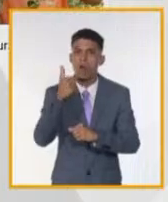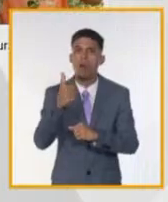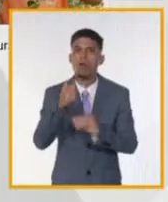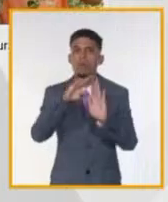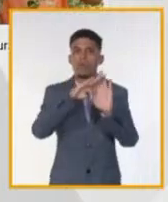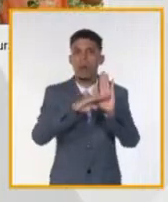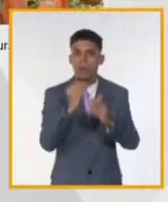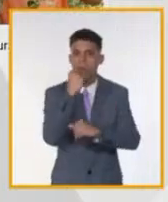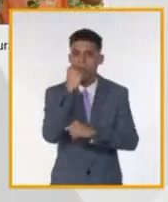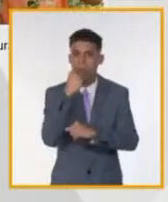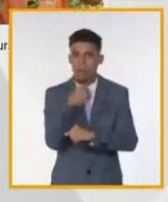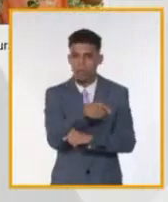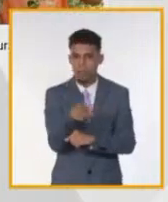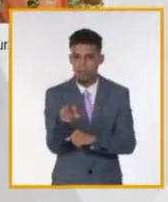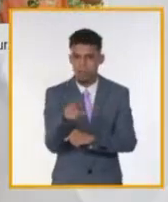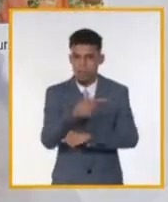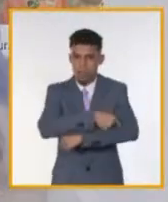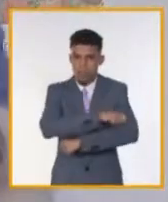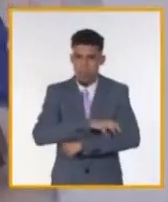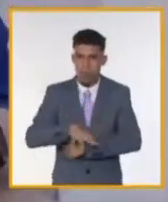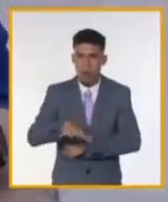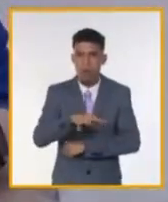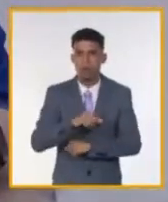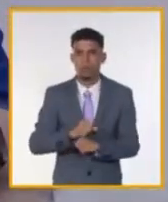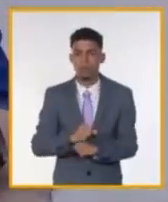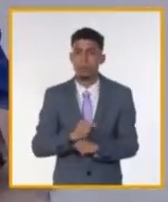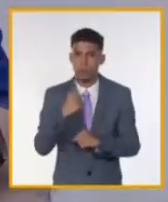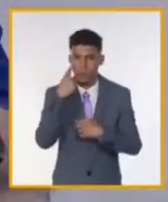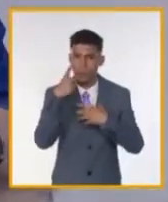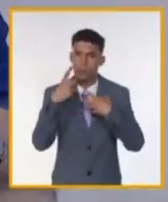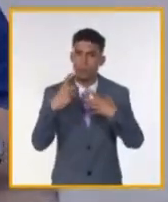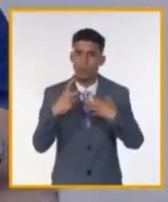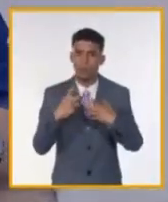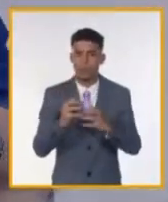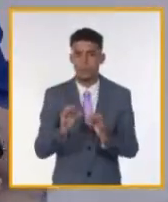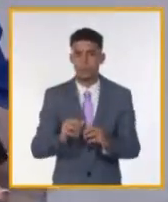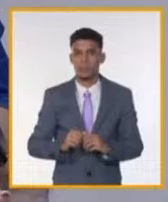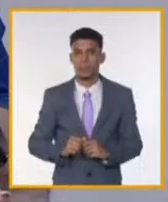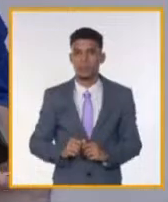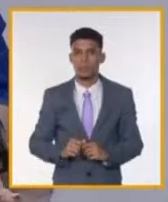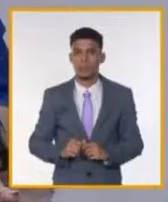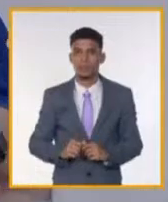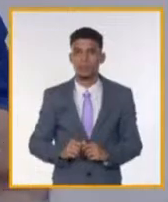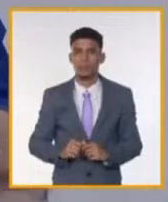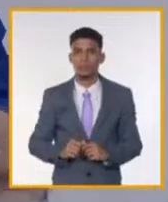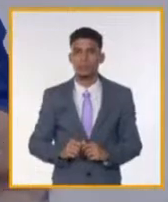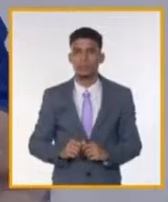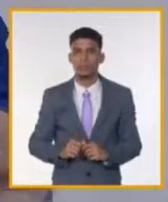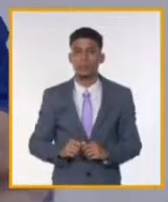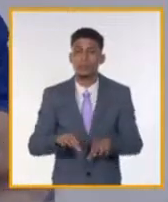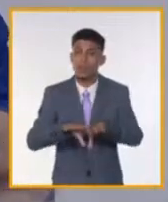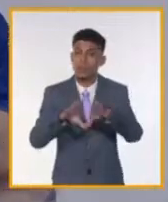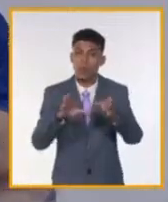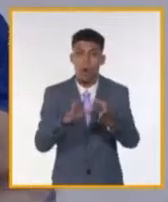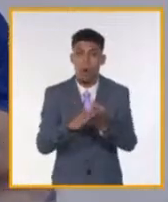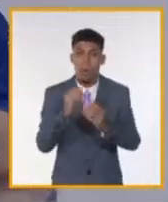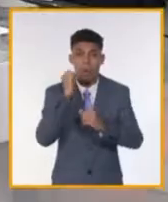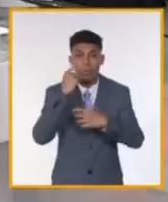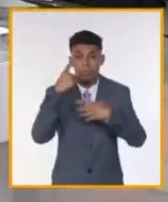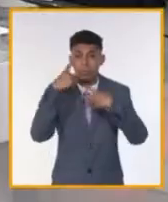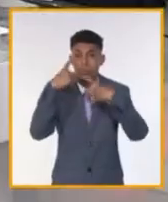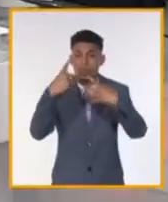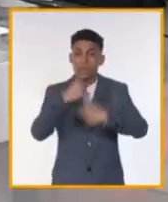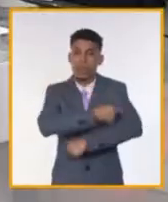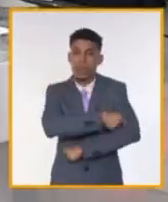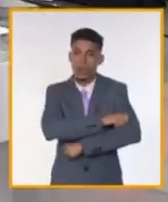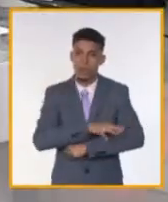totalmente dispuestos a hacer la transferencia tecnológica y su implementación en beneficio de la sociedad. Tengo entendido, era lo que le iba a